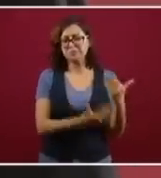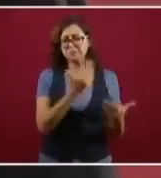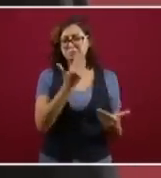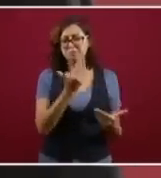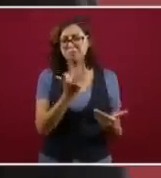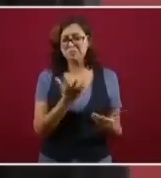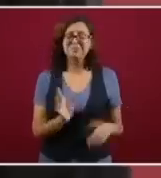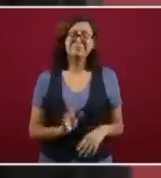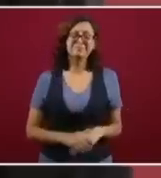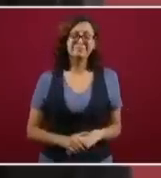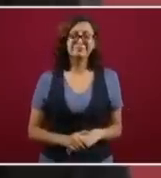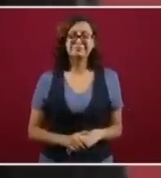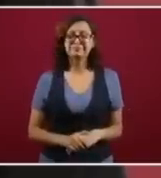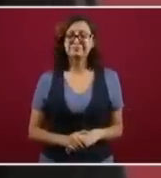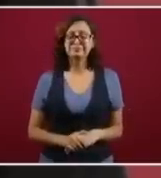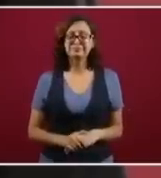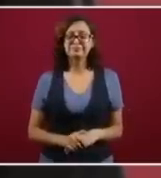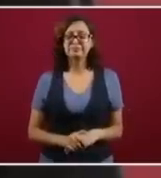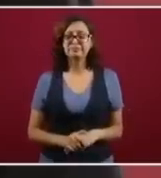podido